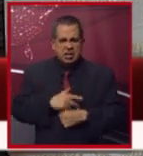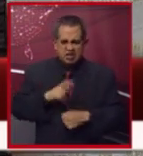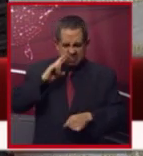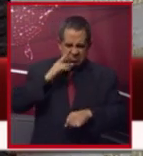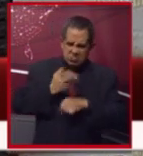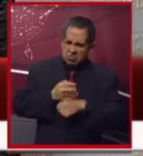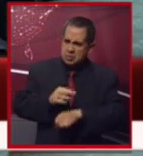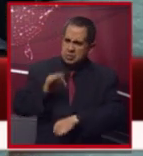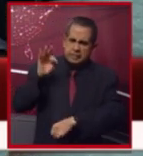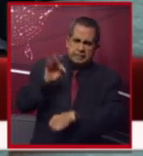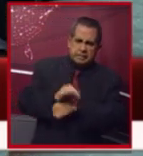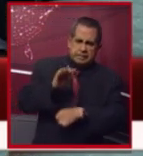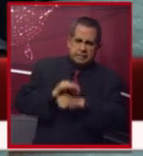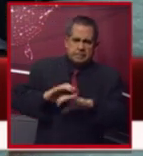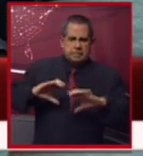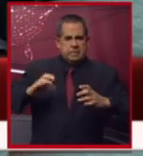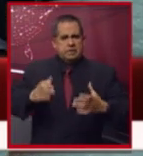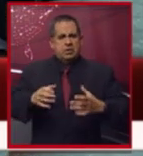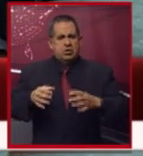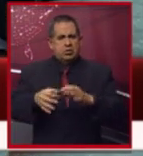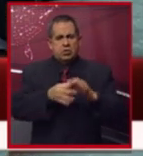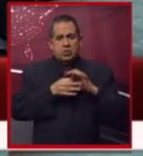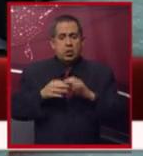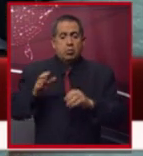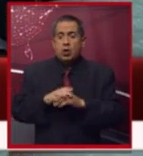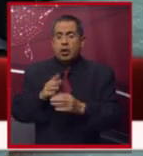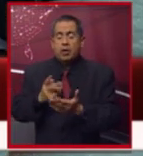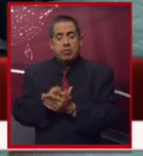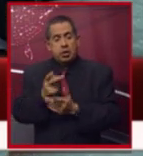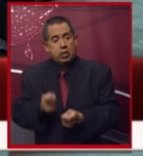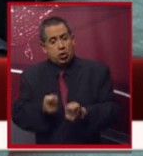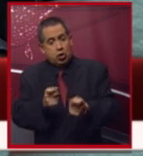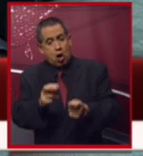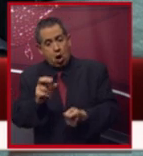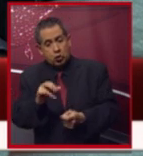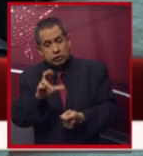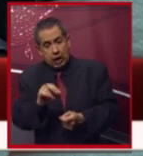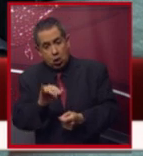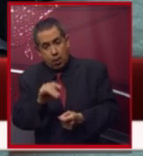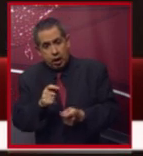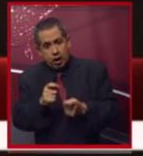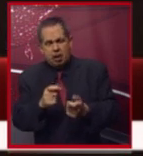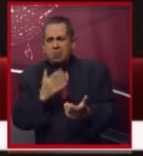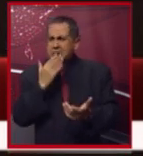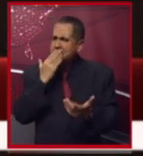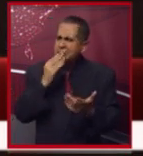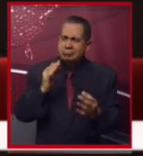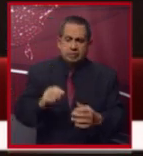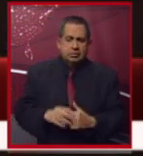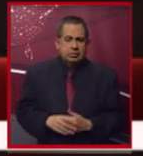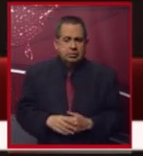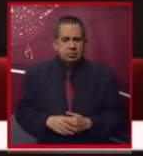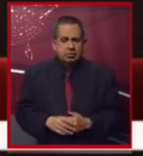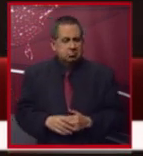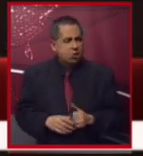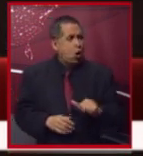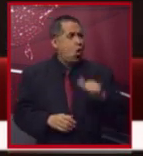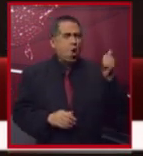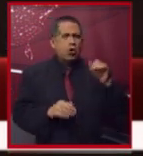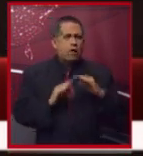histórica del Congreso de la Unión y se congratuló porque la presea sea otorgada a doña Rosario Ibarra. No podía ser de otra